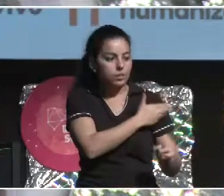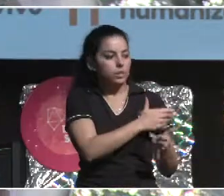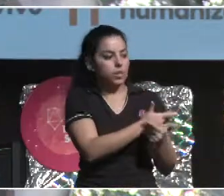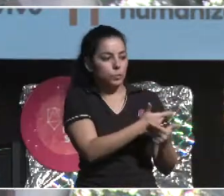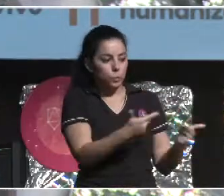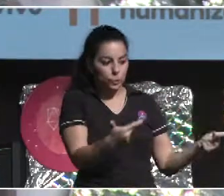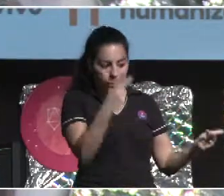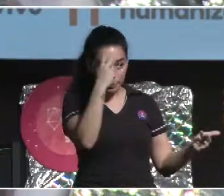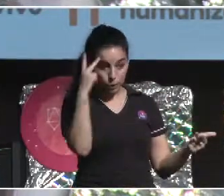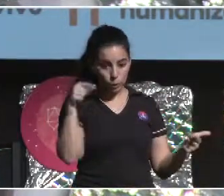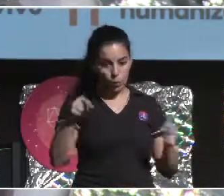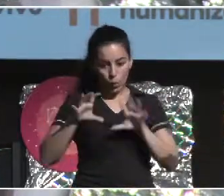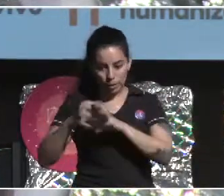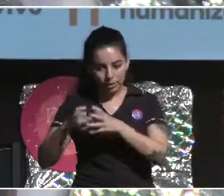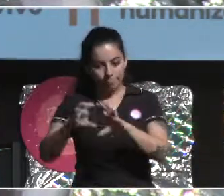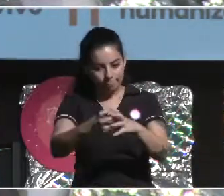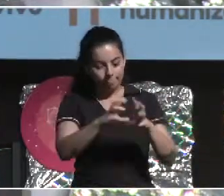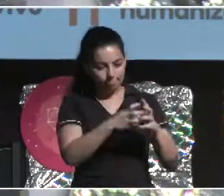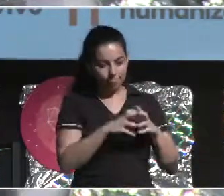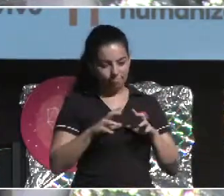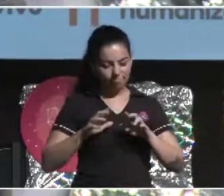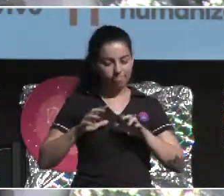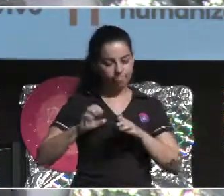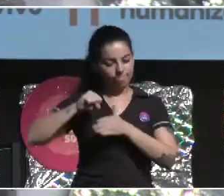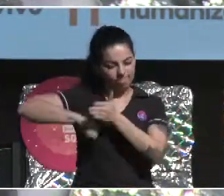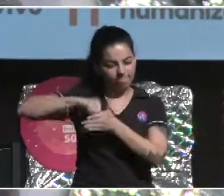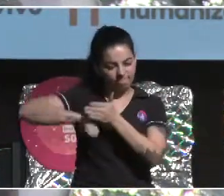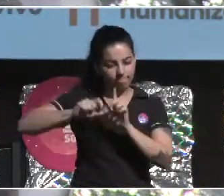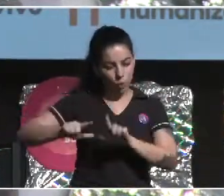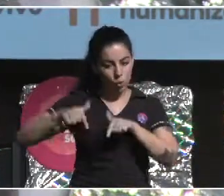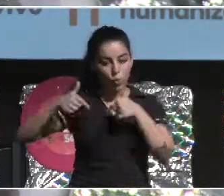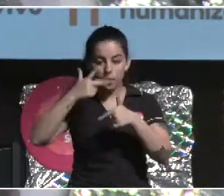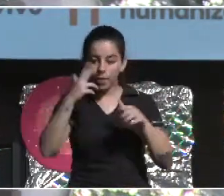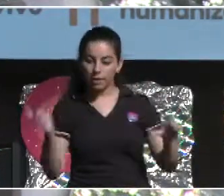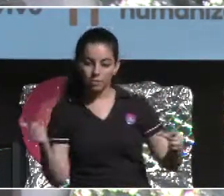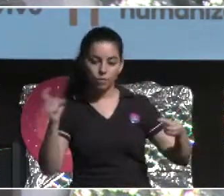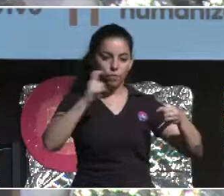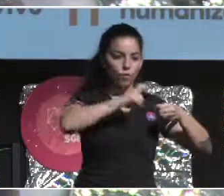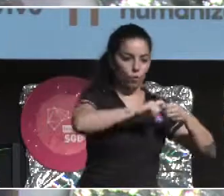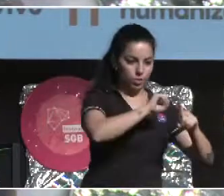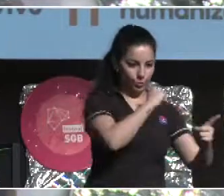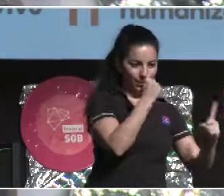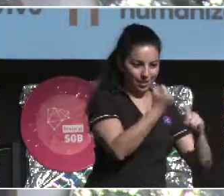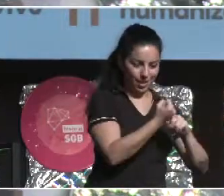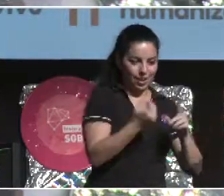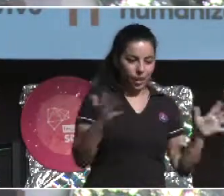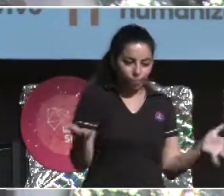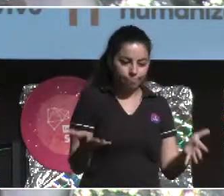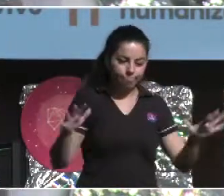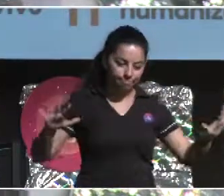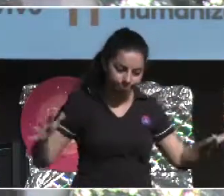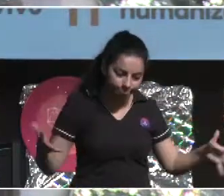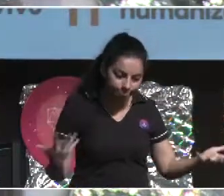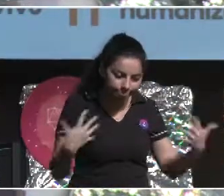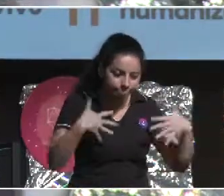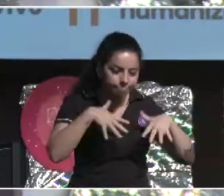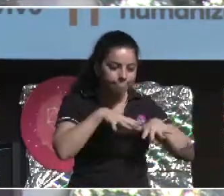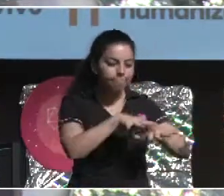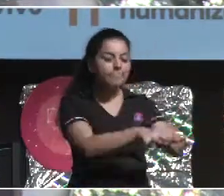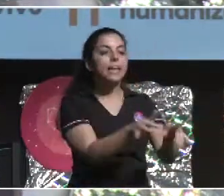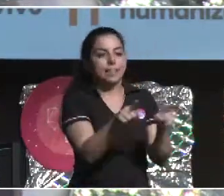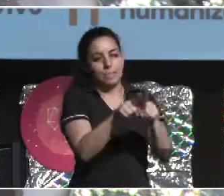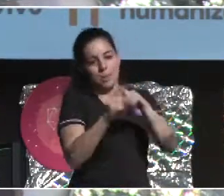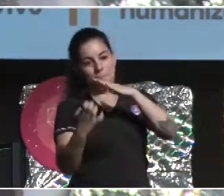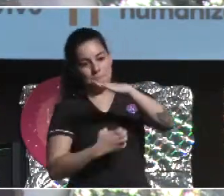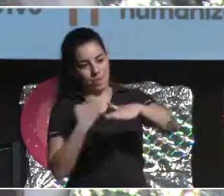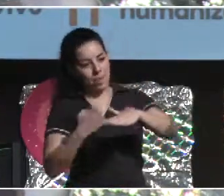las personas que estaban en grupos armados y están en un proceso de reinserción a la sociedad. Y en ese proceso de reinserción las empresas también han